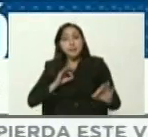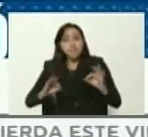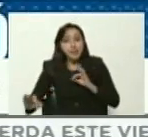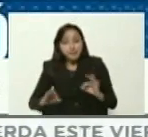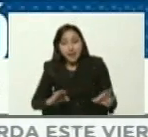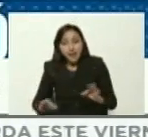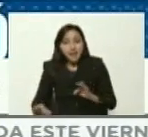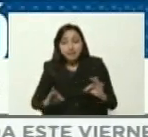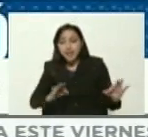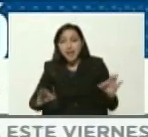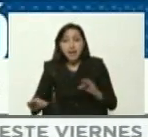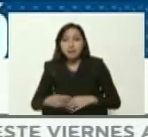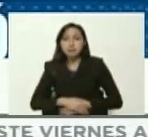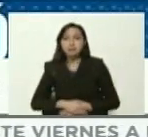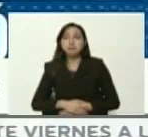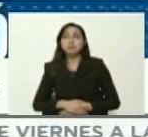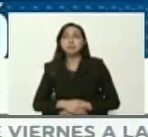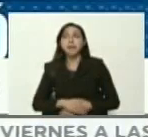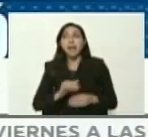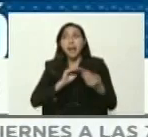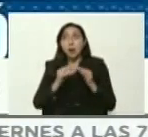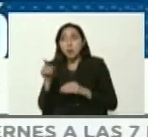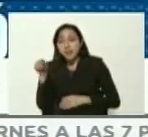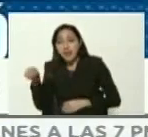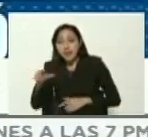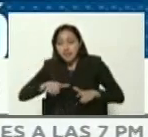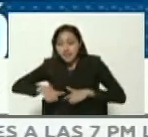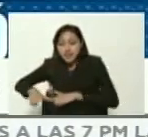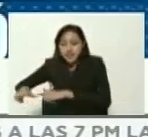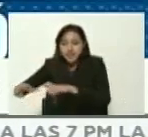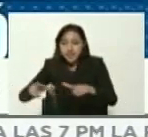¿vale? Allí en la comunidad Li Primera,